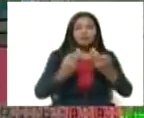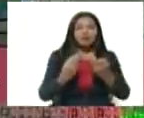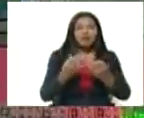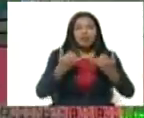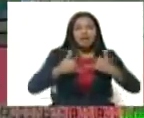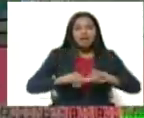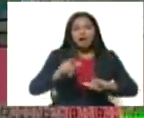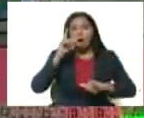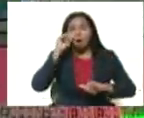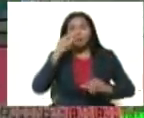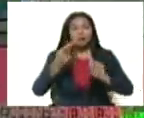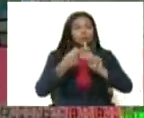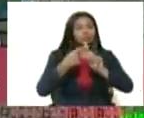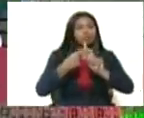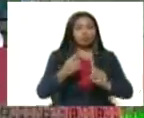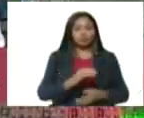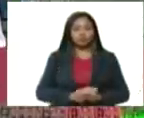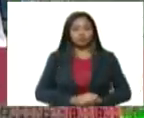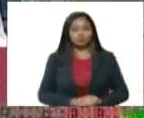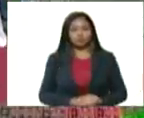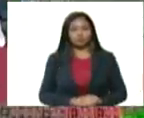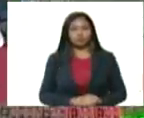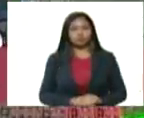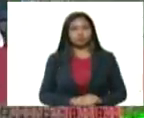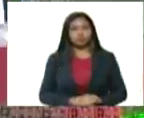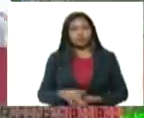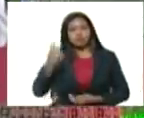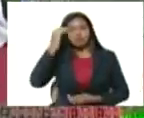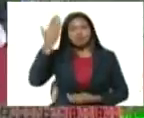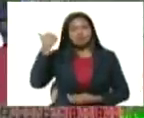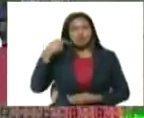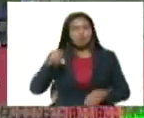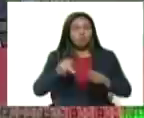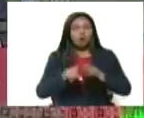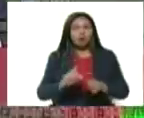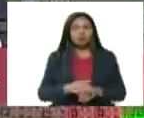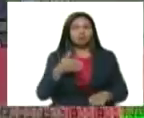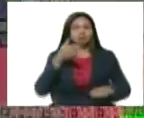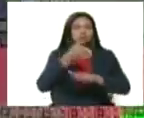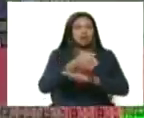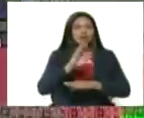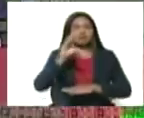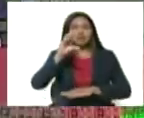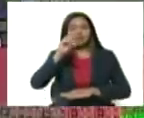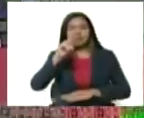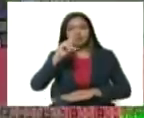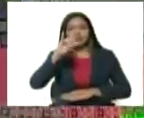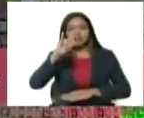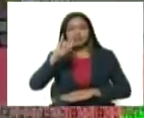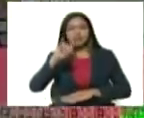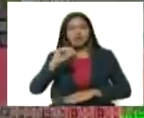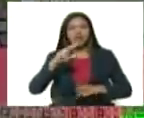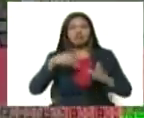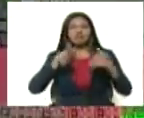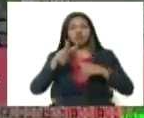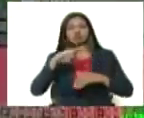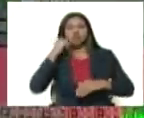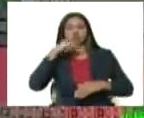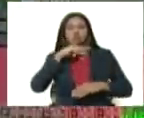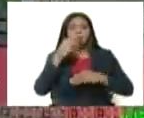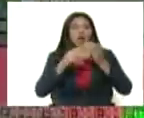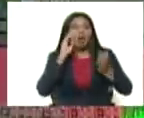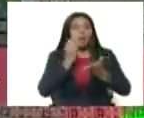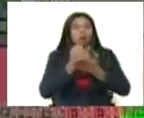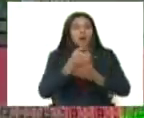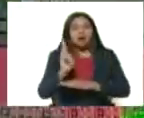hija del caso que resultó positivo el día de ayer. También fue llevada al CDI 12 de octubre. Se le realizó la prueba rápida,